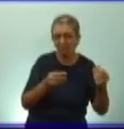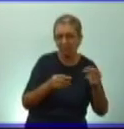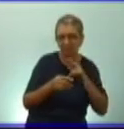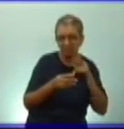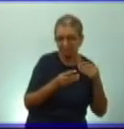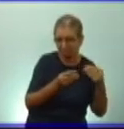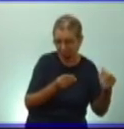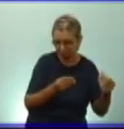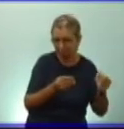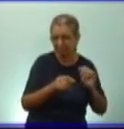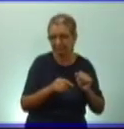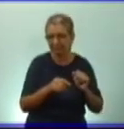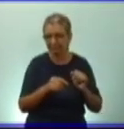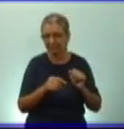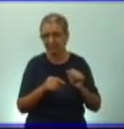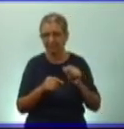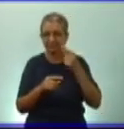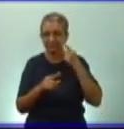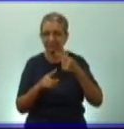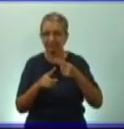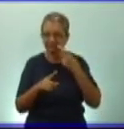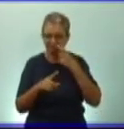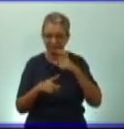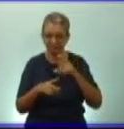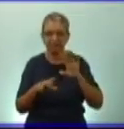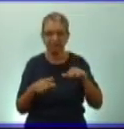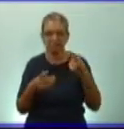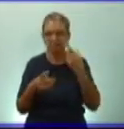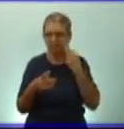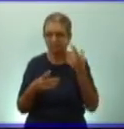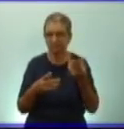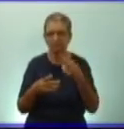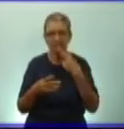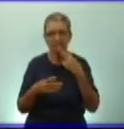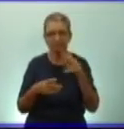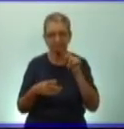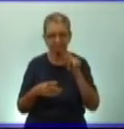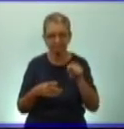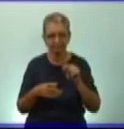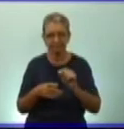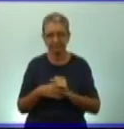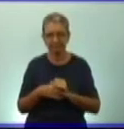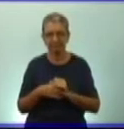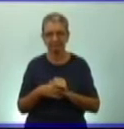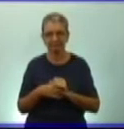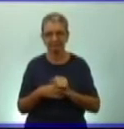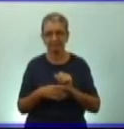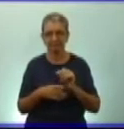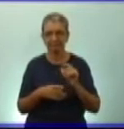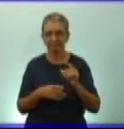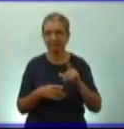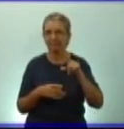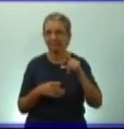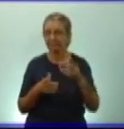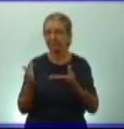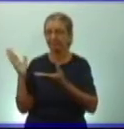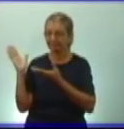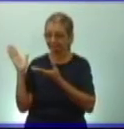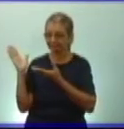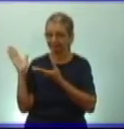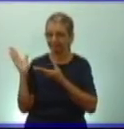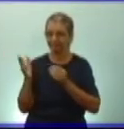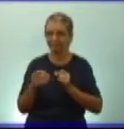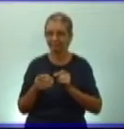objetivo final, ¿verdad? Bien, entonces veamos la respuesta de este inciso. El dióxido de nitrógeno presenta